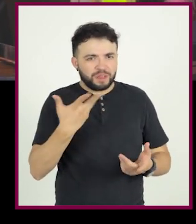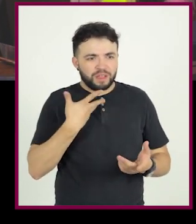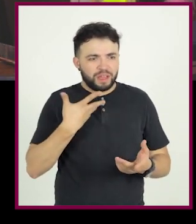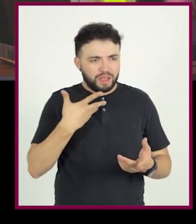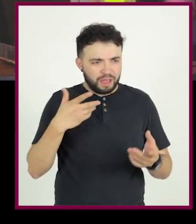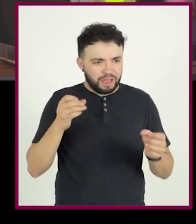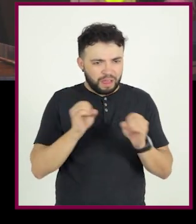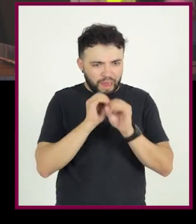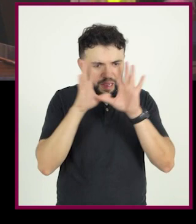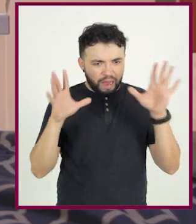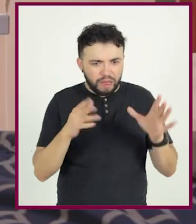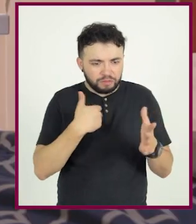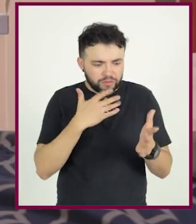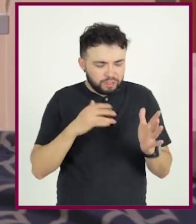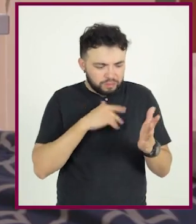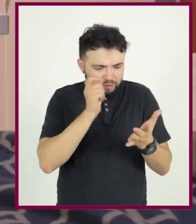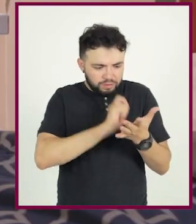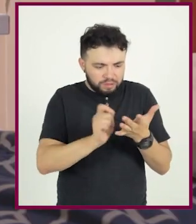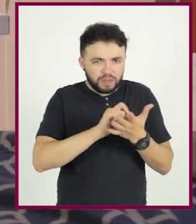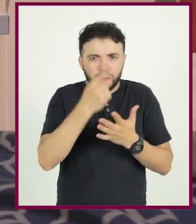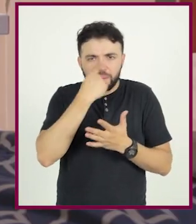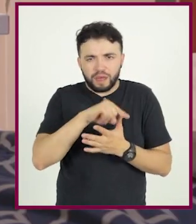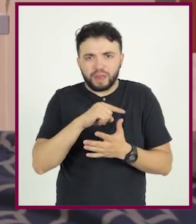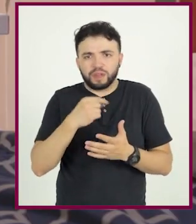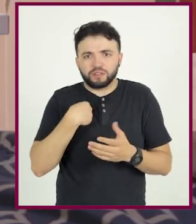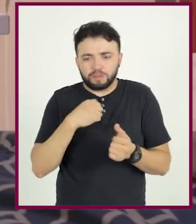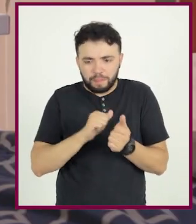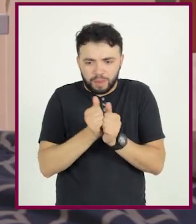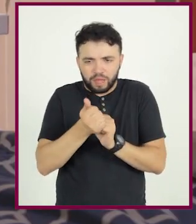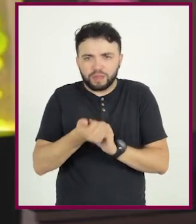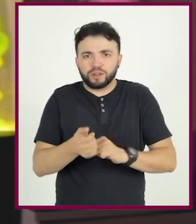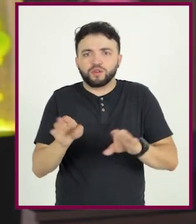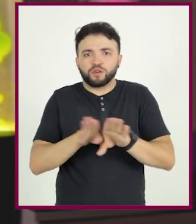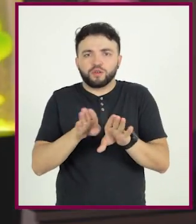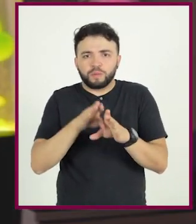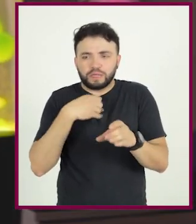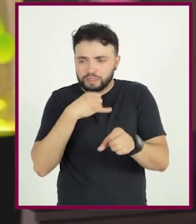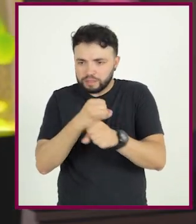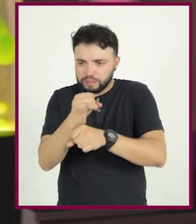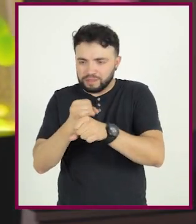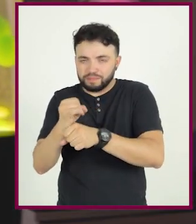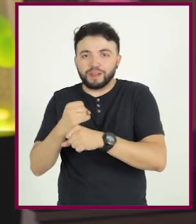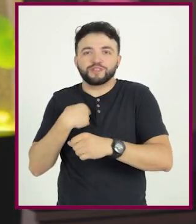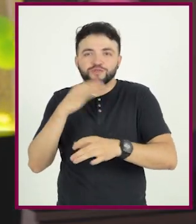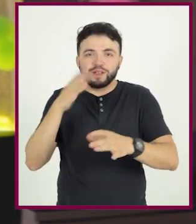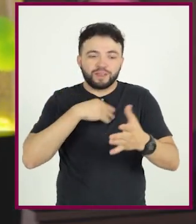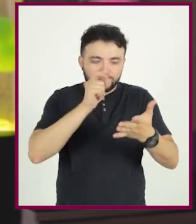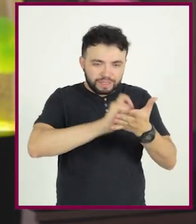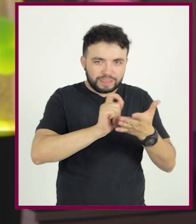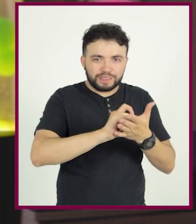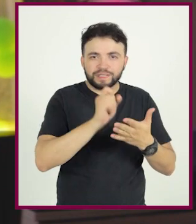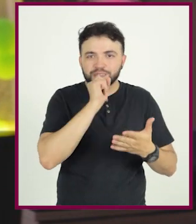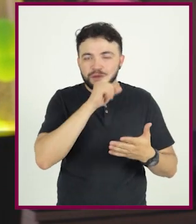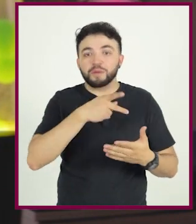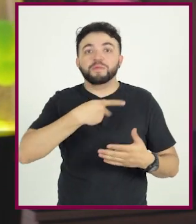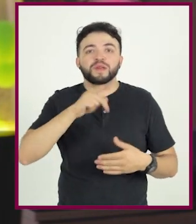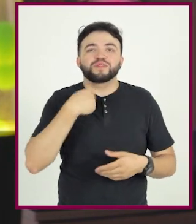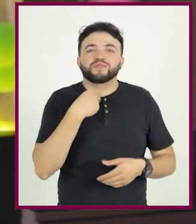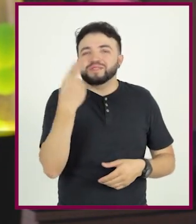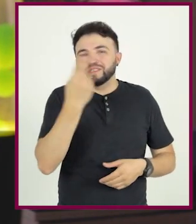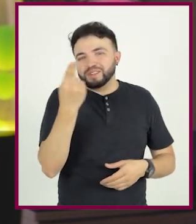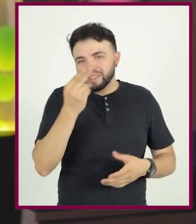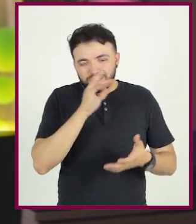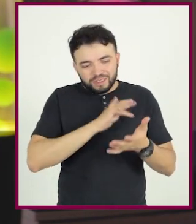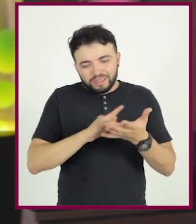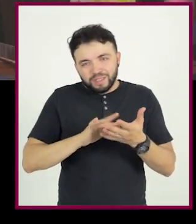dijo Agatha fue bastante claro. Hasta estuve tomando apuntes para ver por dónde vamos a investigar. Yo también tomé apuntes, pero creo que tengo